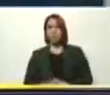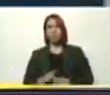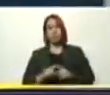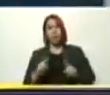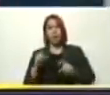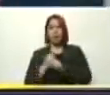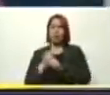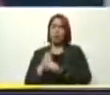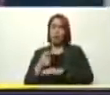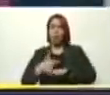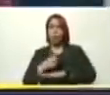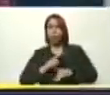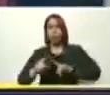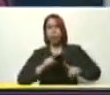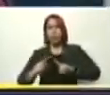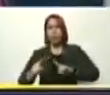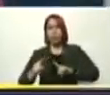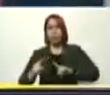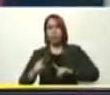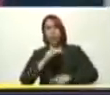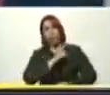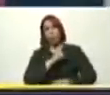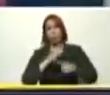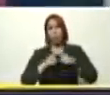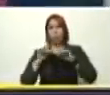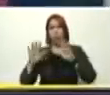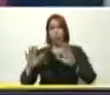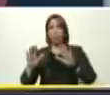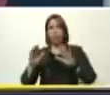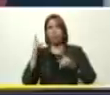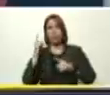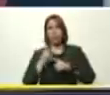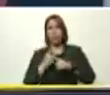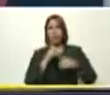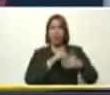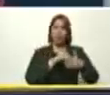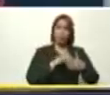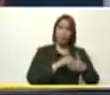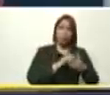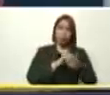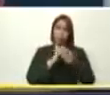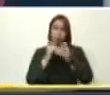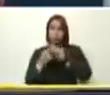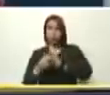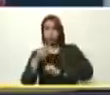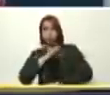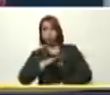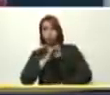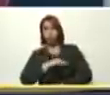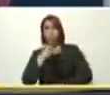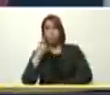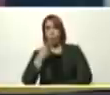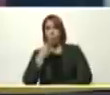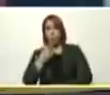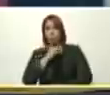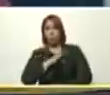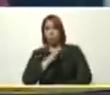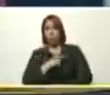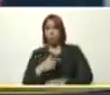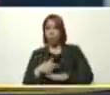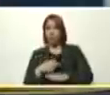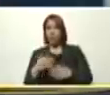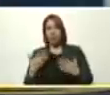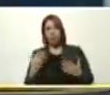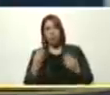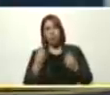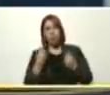labor gubernamental? Un 1x10 que pase de lo electoral a lo sociopolítico, a lo sociogubernamental. ¿Qué te parece? ¿Cómo